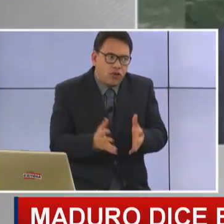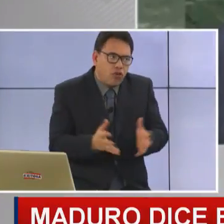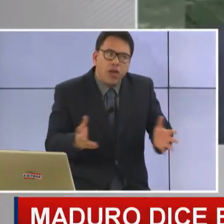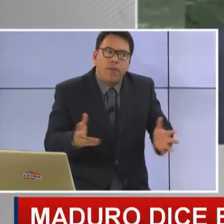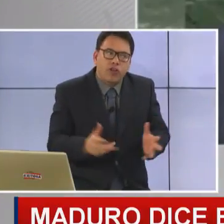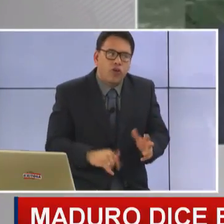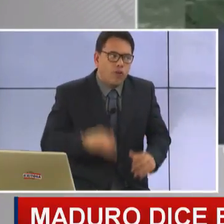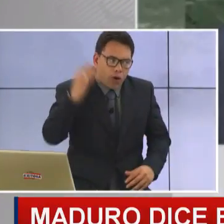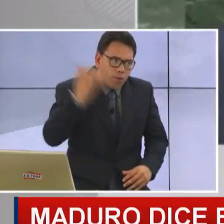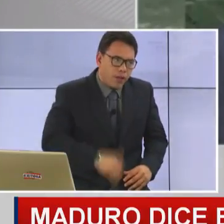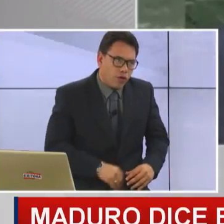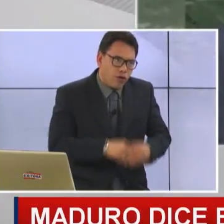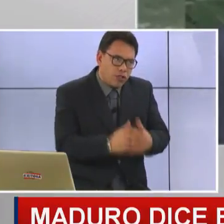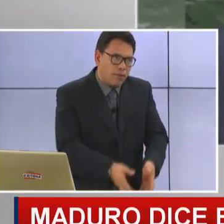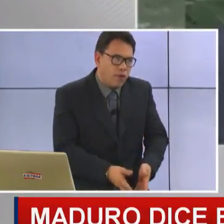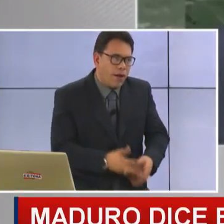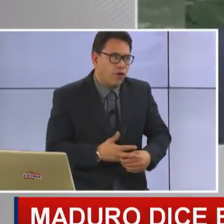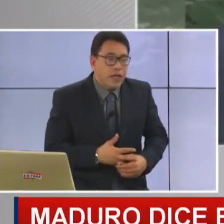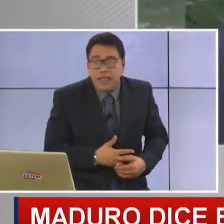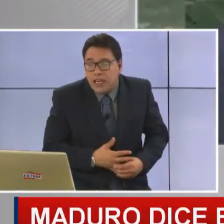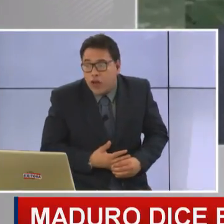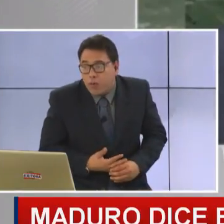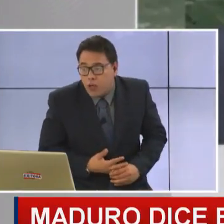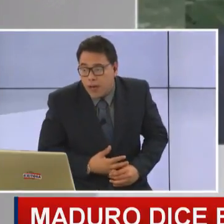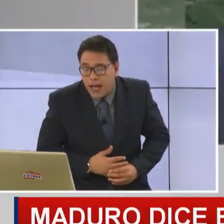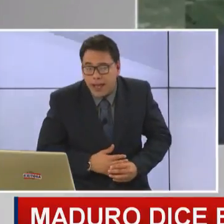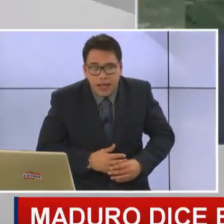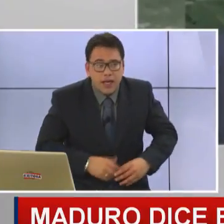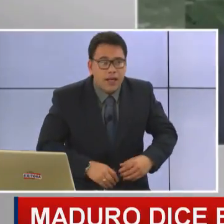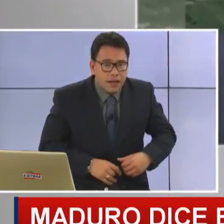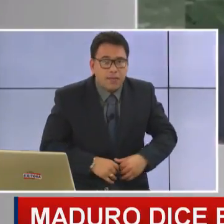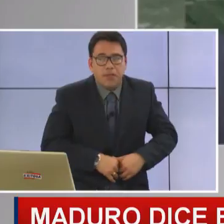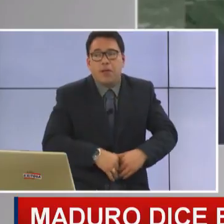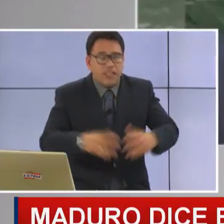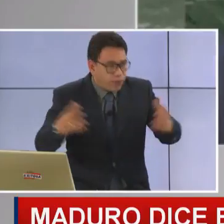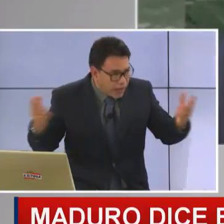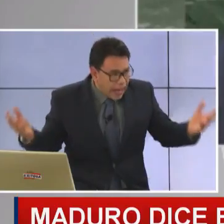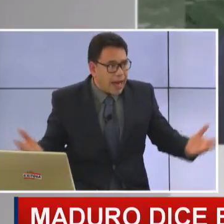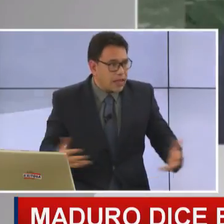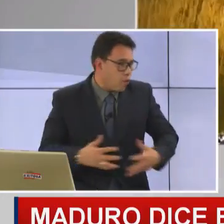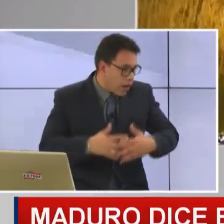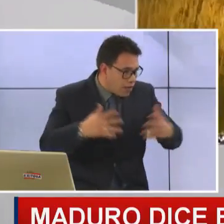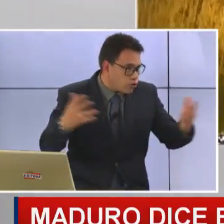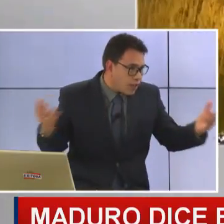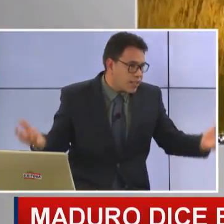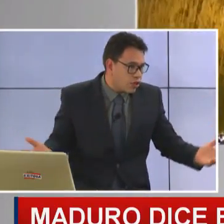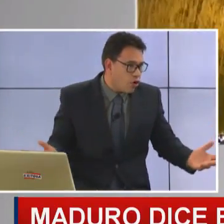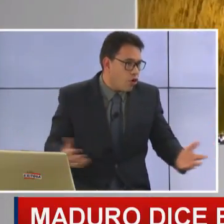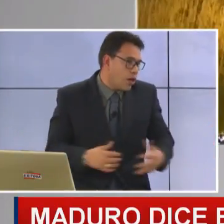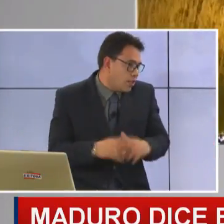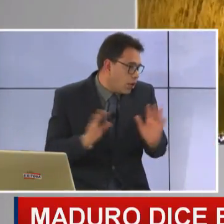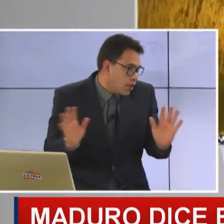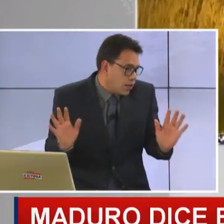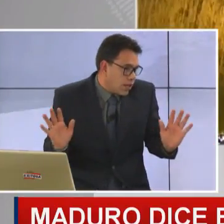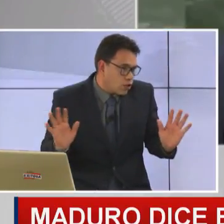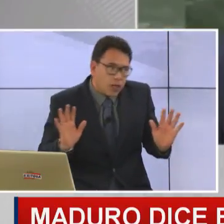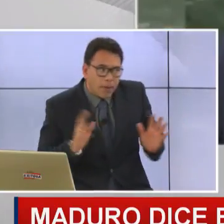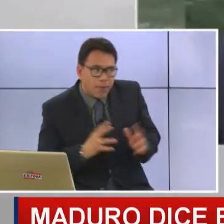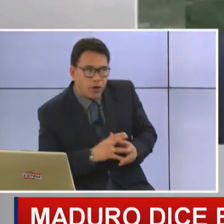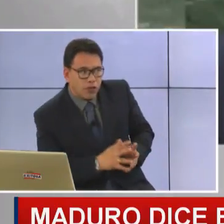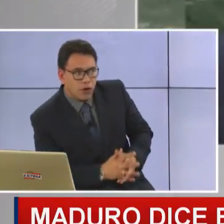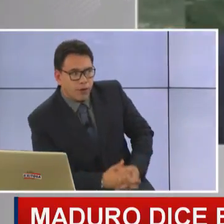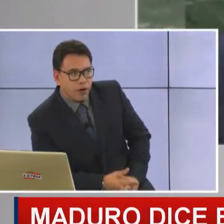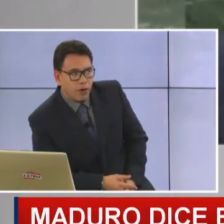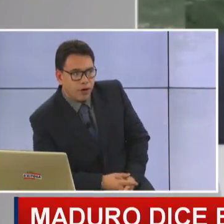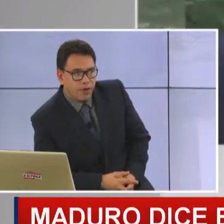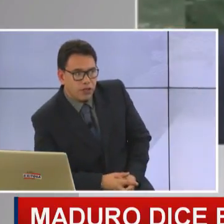Venezuela se quedó con el petróleo, bajó el petróleo y se vino abajo, teniendo la posibilidad de diversificar, de buscar la industrialización. Sí. Les interesó tres